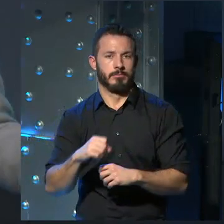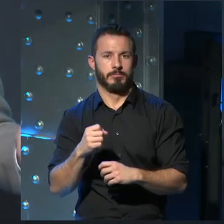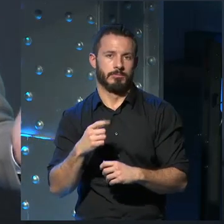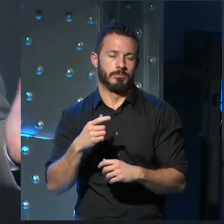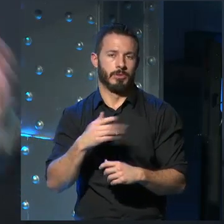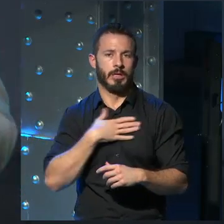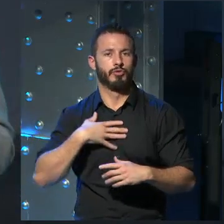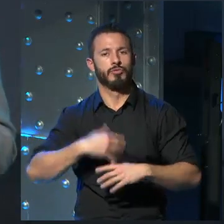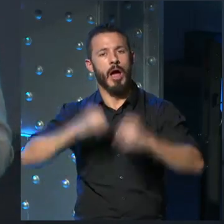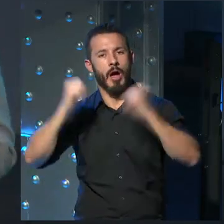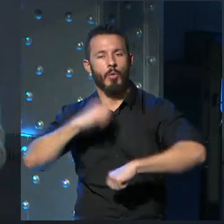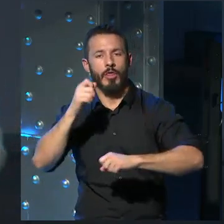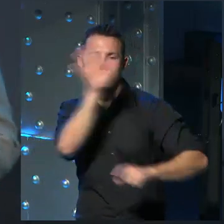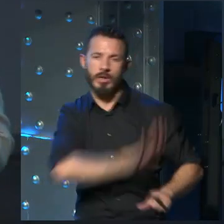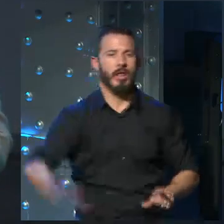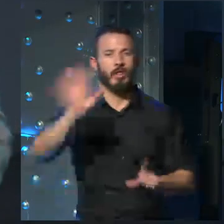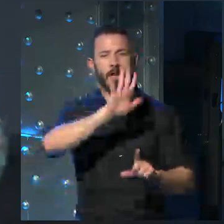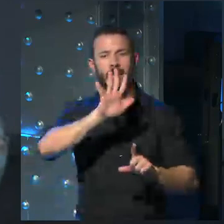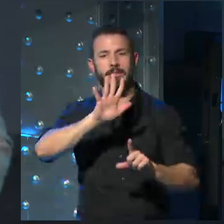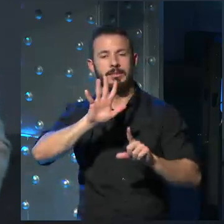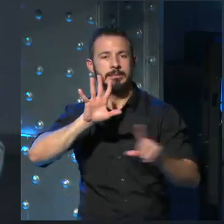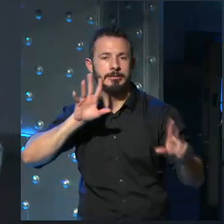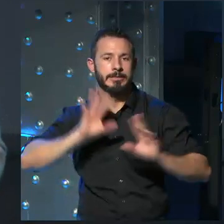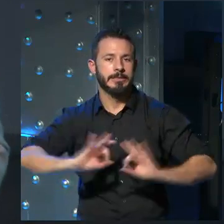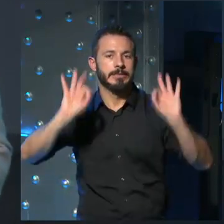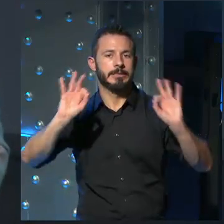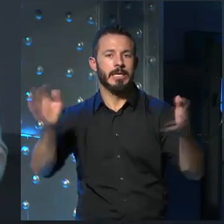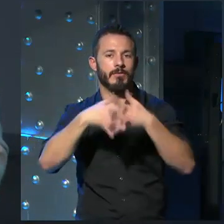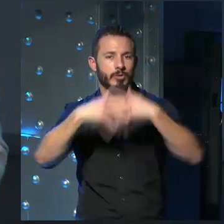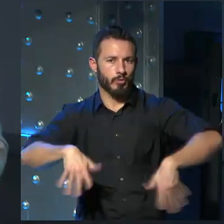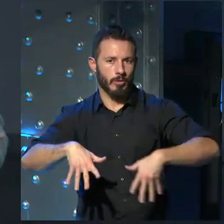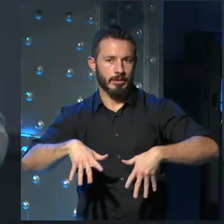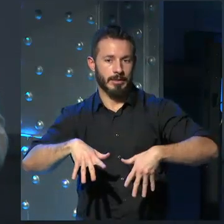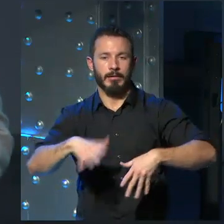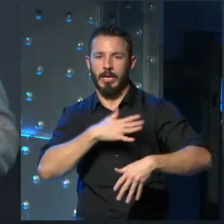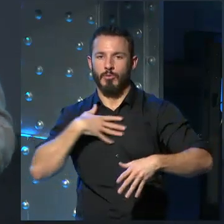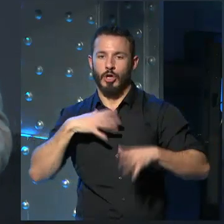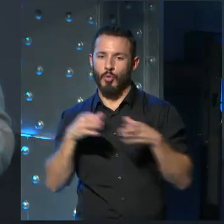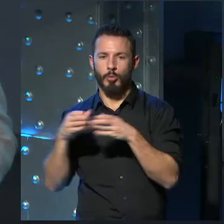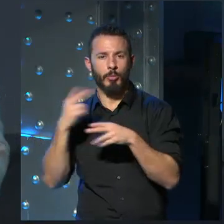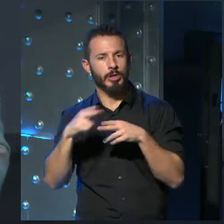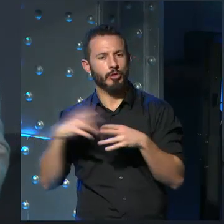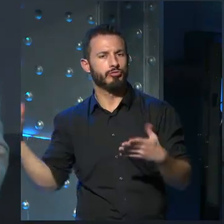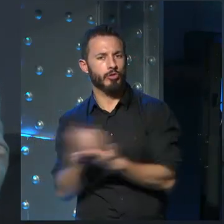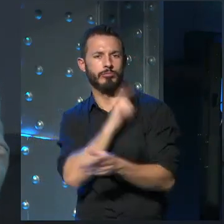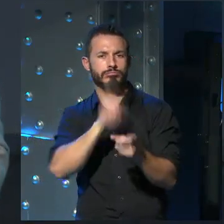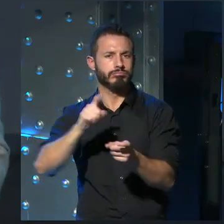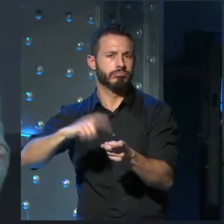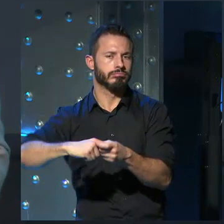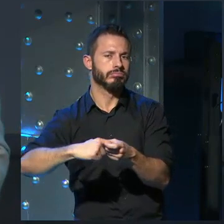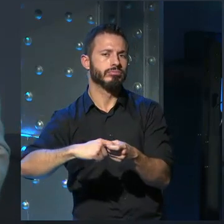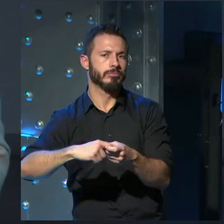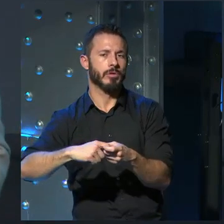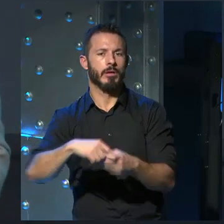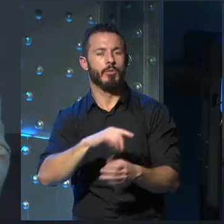Acuerdo Nacional sobre Infraestructuras con la participación de todos los grupos políticos, un plan nacional en el